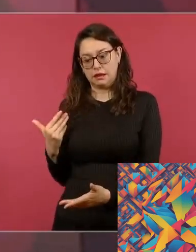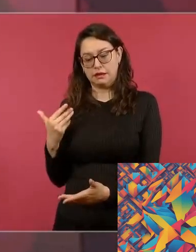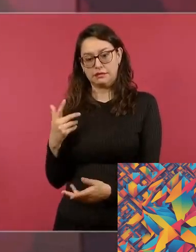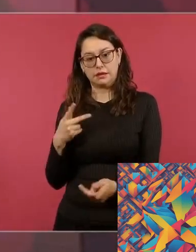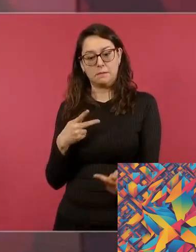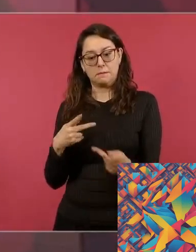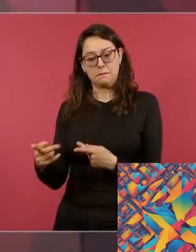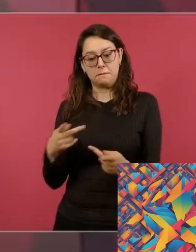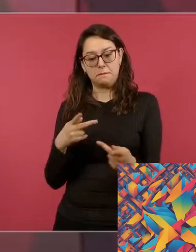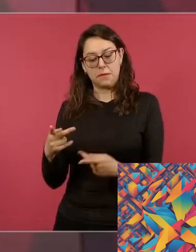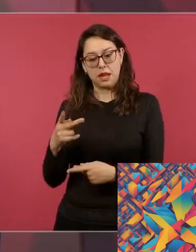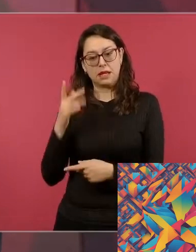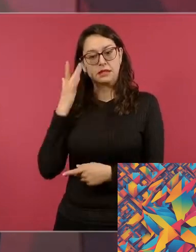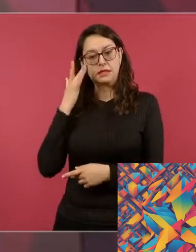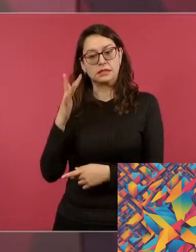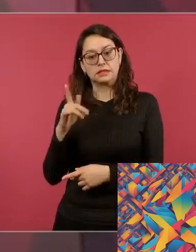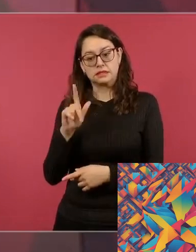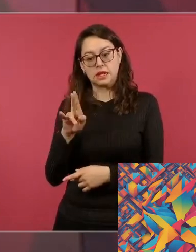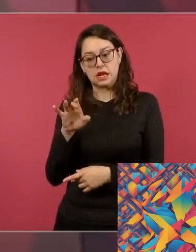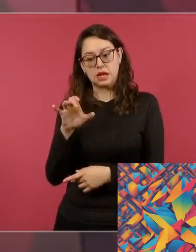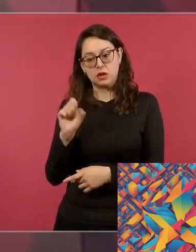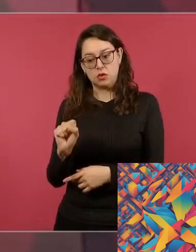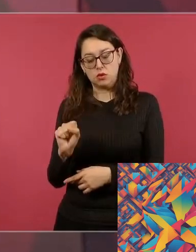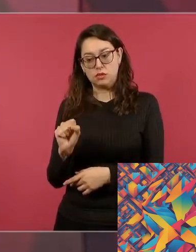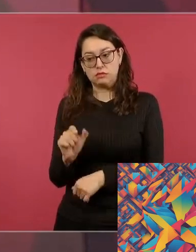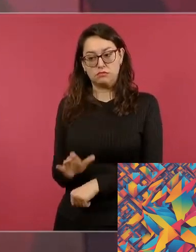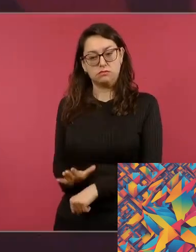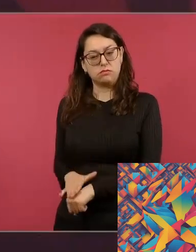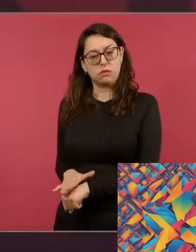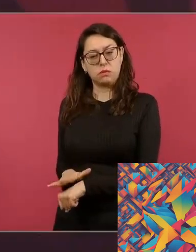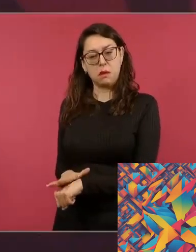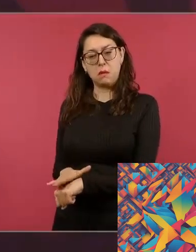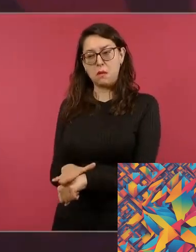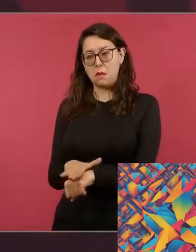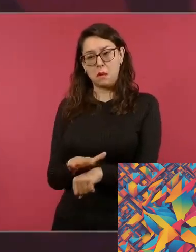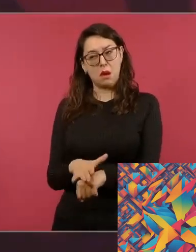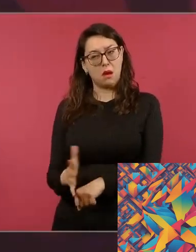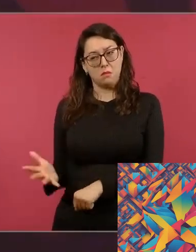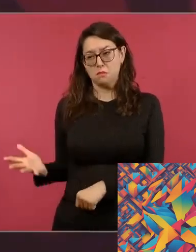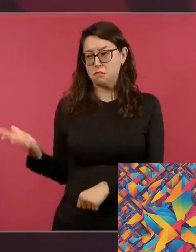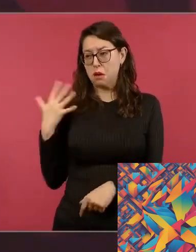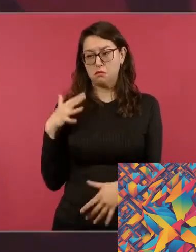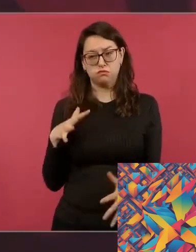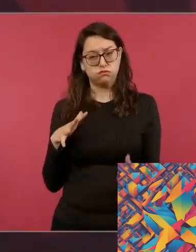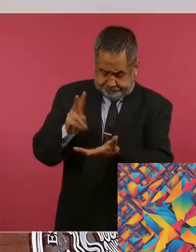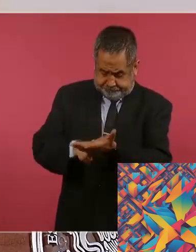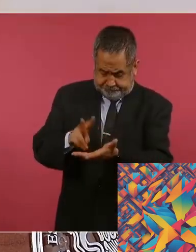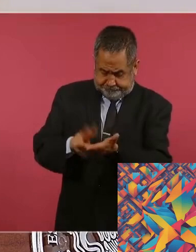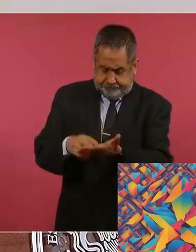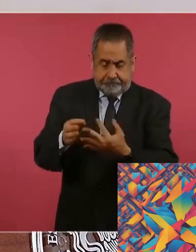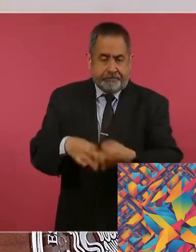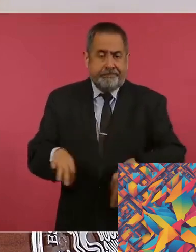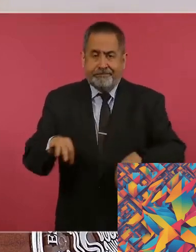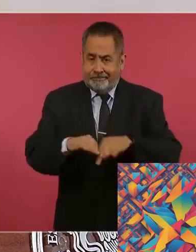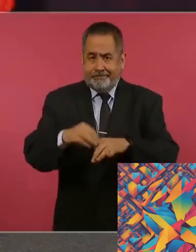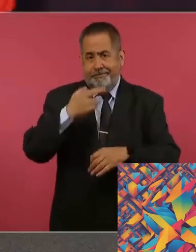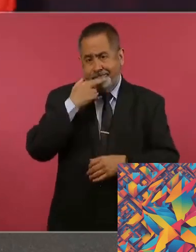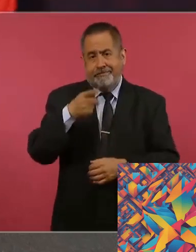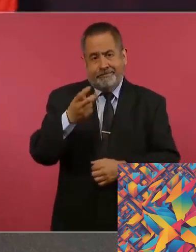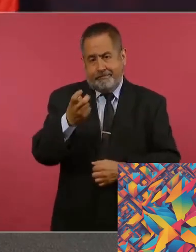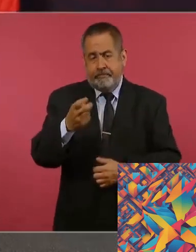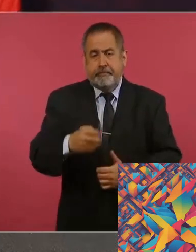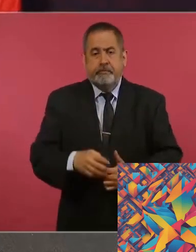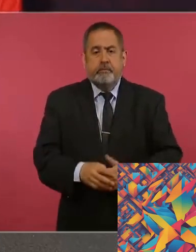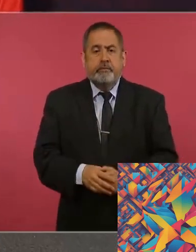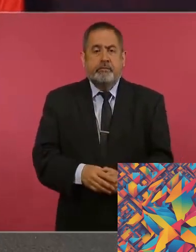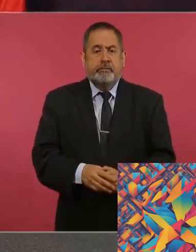sus cimientos, ofreciendo alternativas reales a quienes más lo necesitan. Estas acciones del gobierno de López Obrador, lejos de